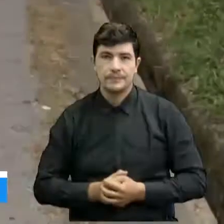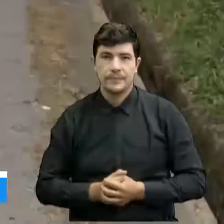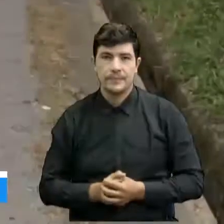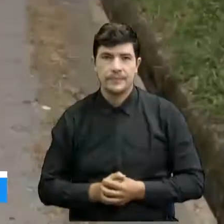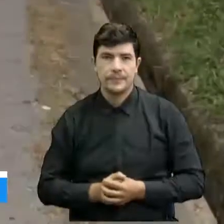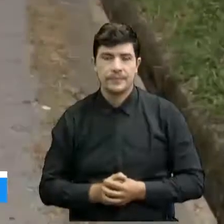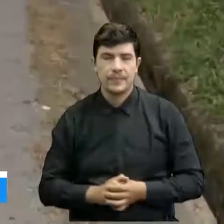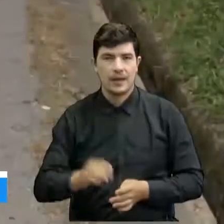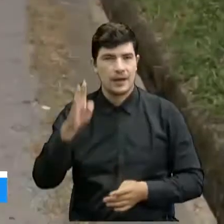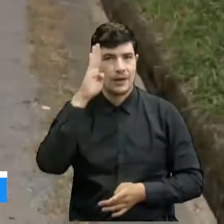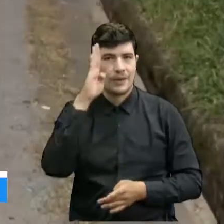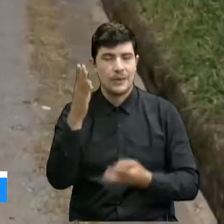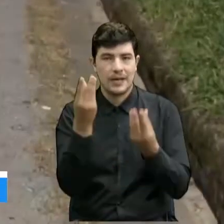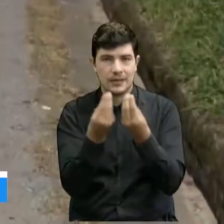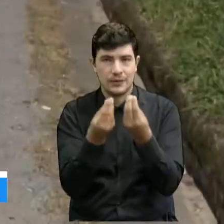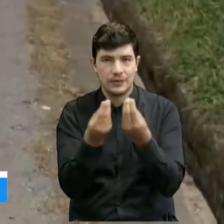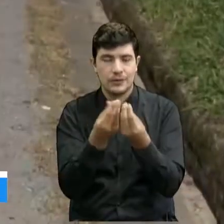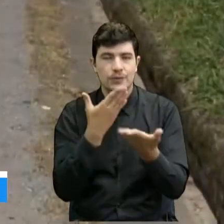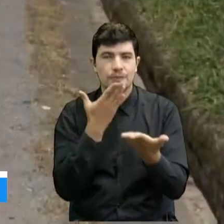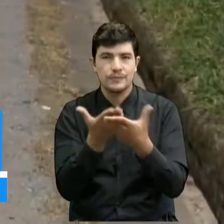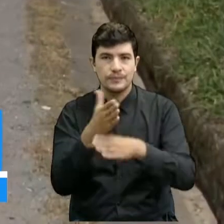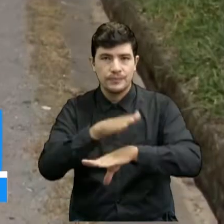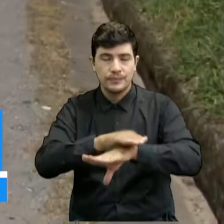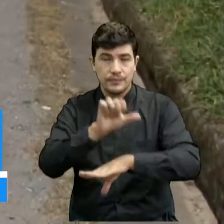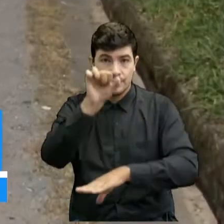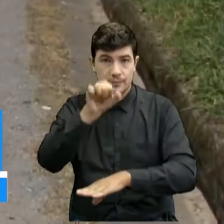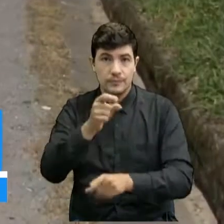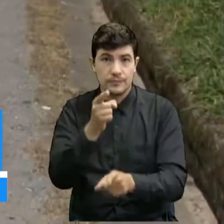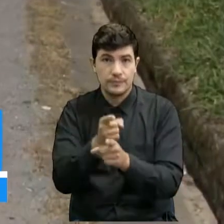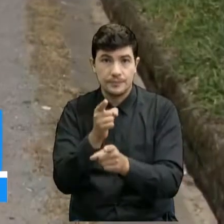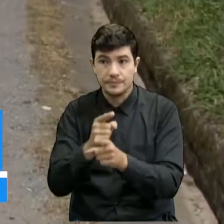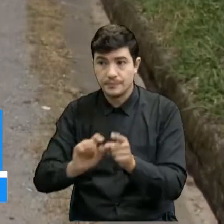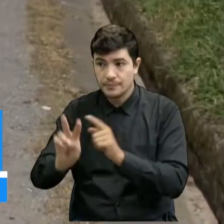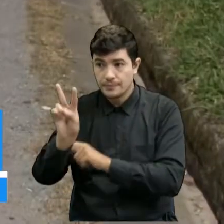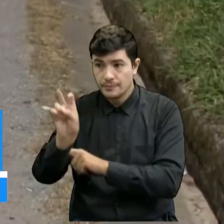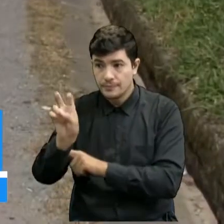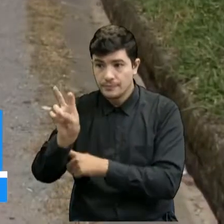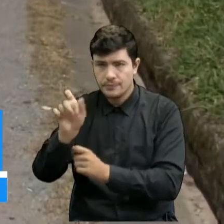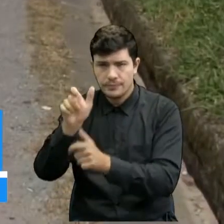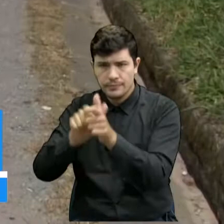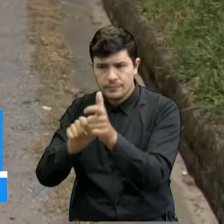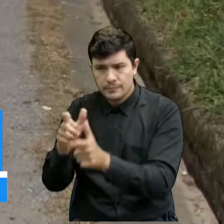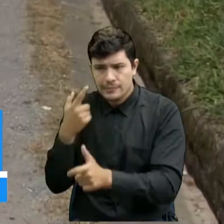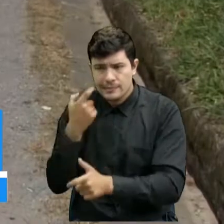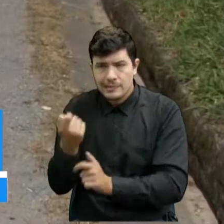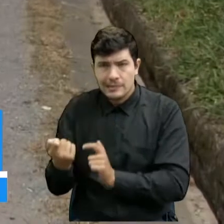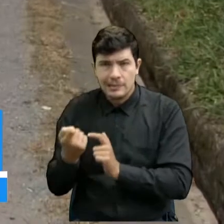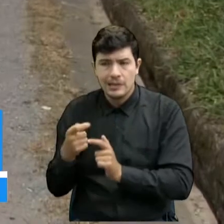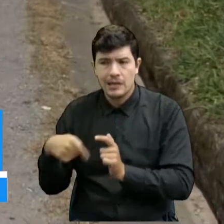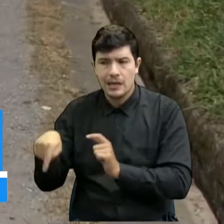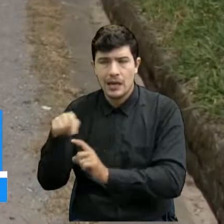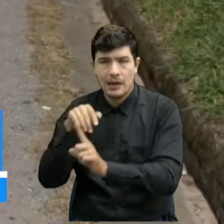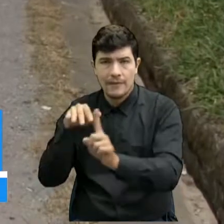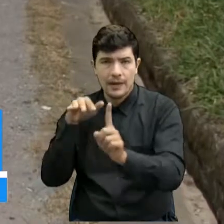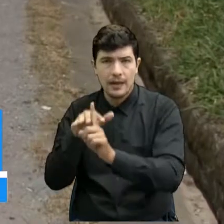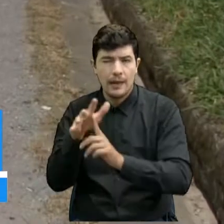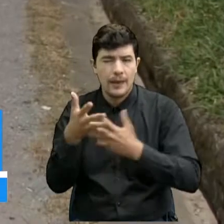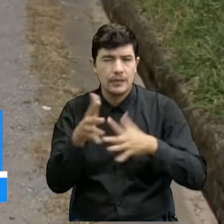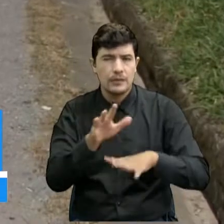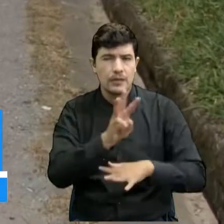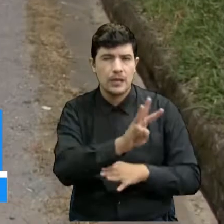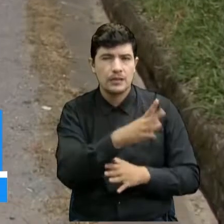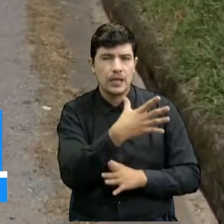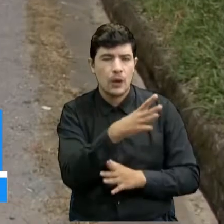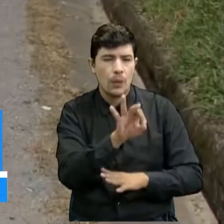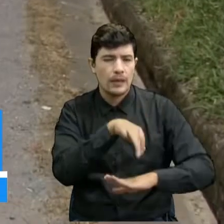Hola, ¿qué tal, compañeros? Buena tarde. Pues efectivamente 7 personas resultaron heridas y al menos 350